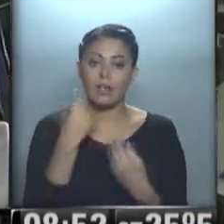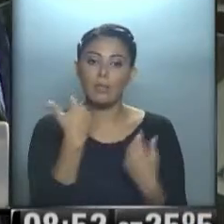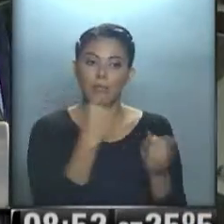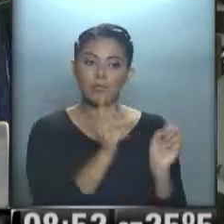interno